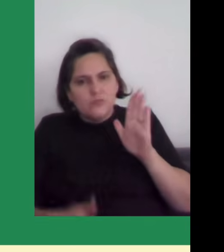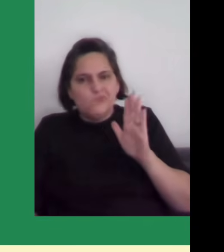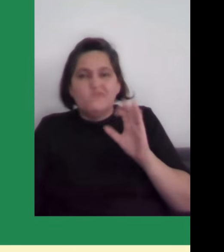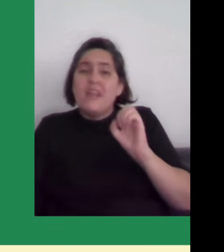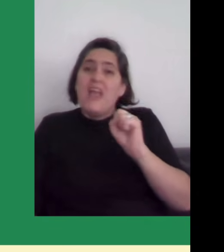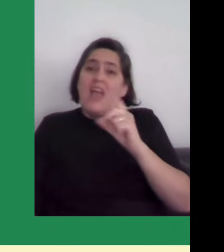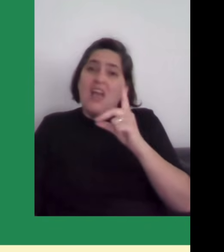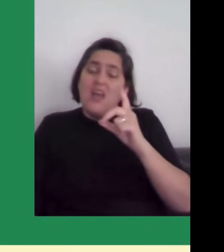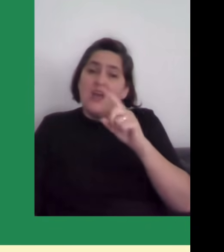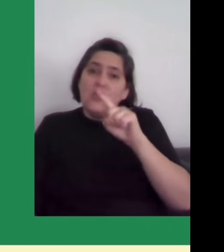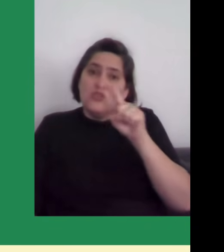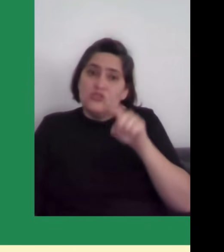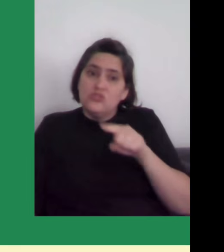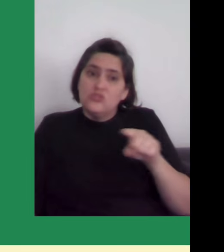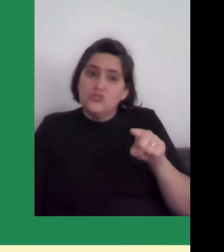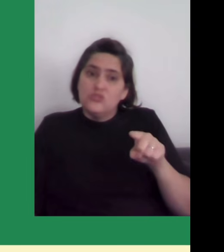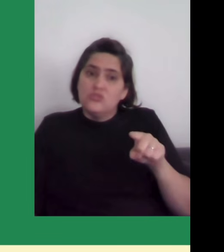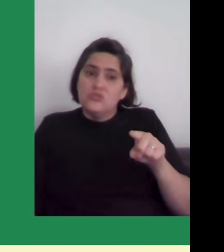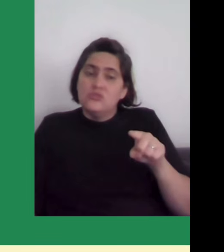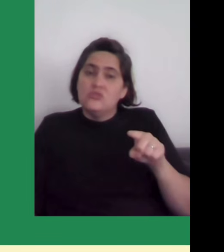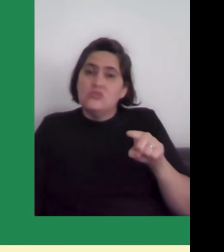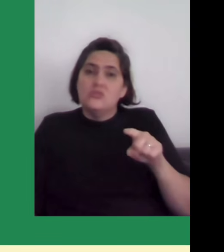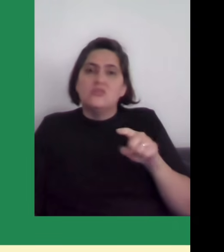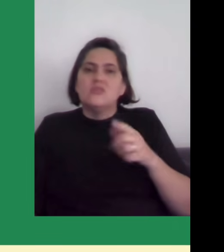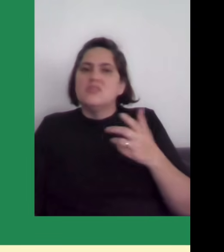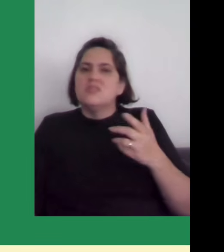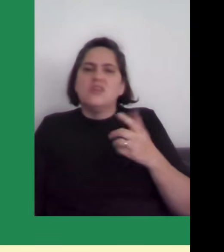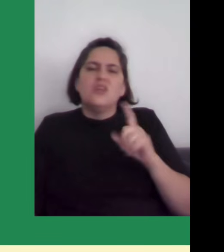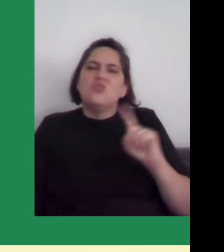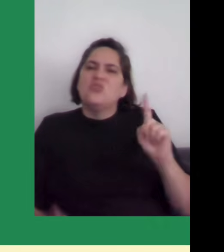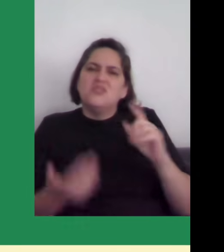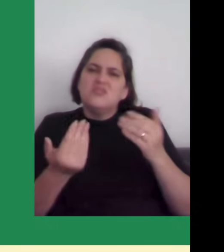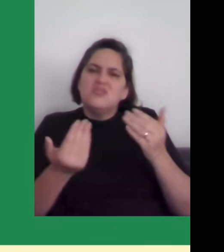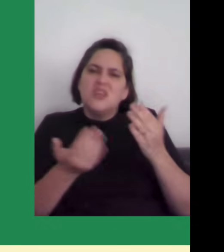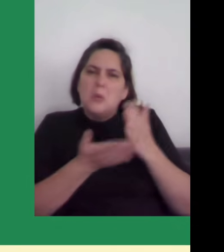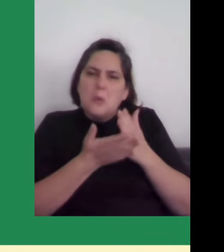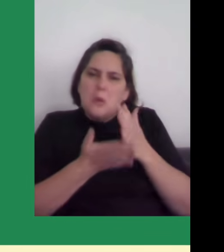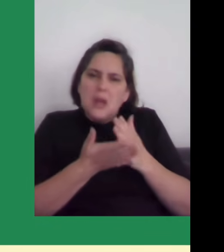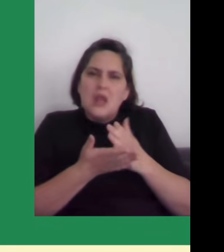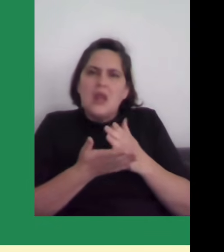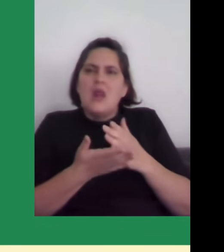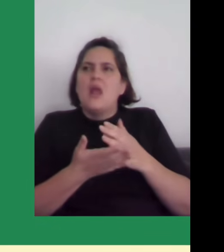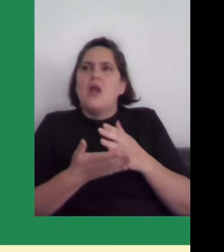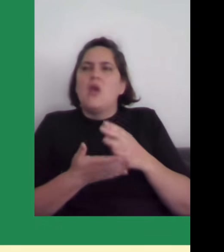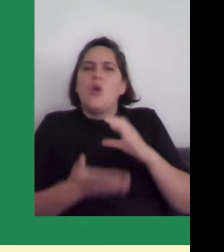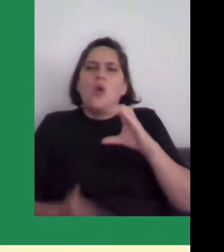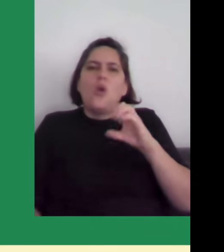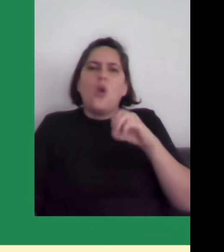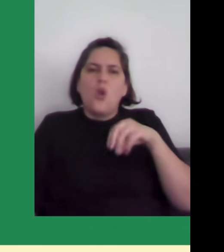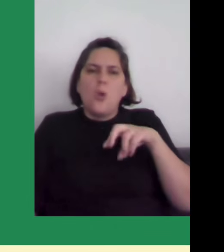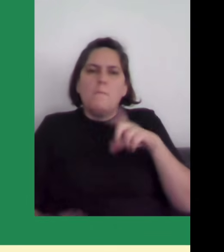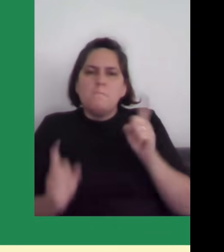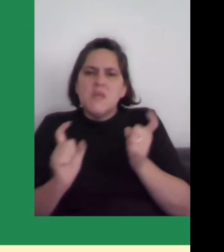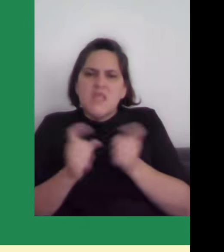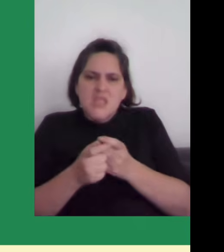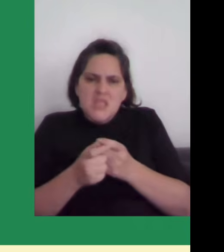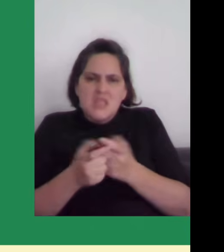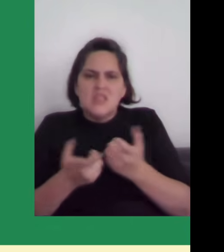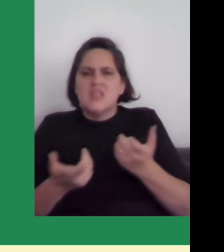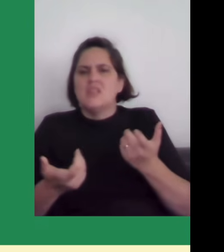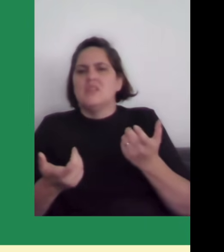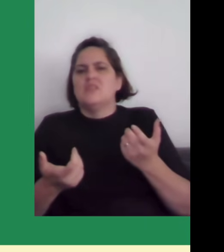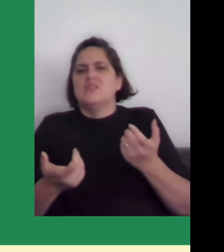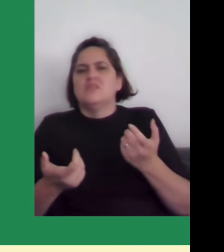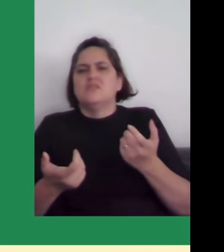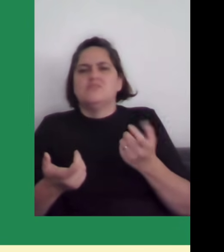ser requerido por colegios seguros, tampoco por COMPIN, esto lo agregué yo, y tampoco para